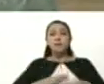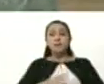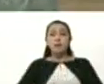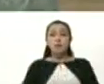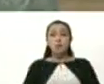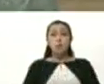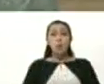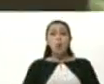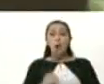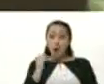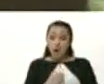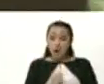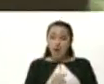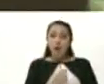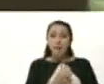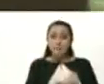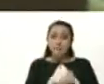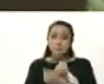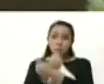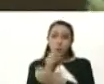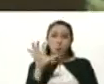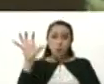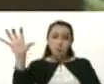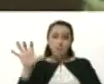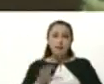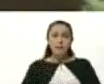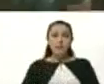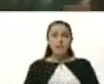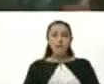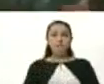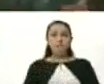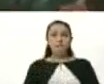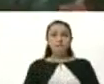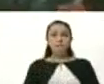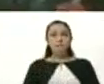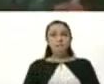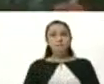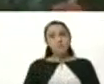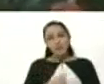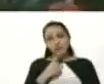por ese trabajo y por el amor inmenso, pues, por la patria. ¿Y qué más le